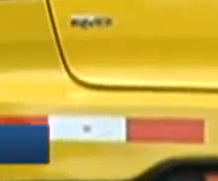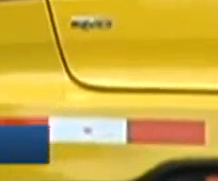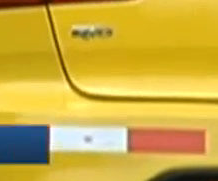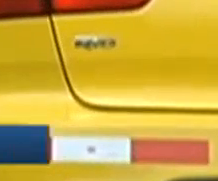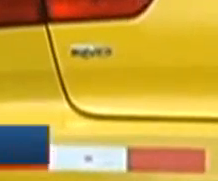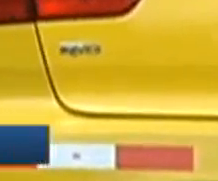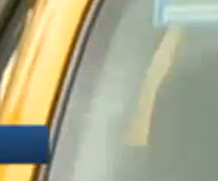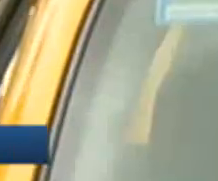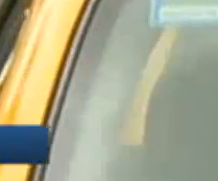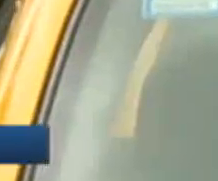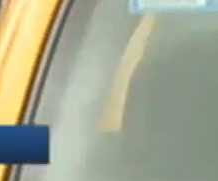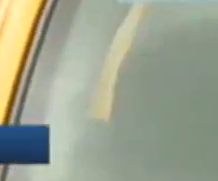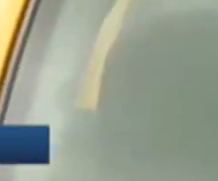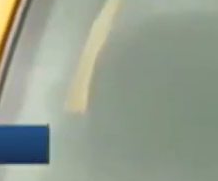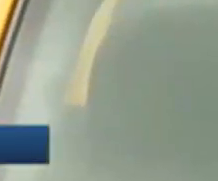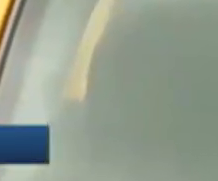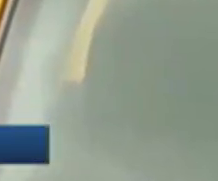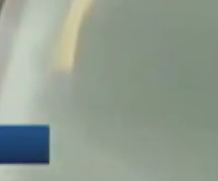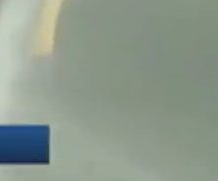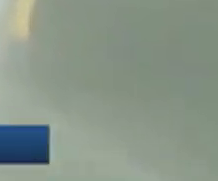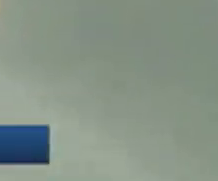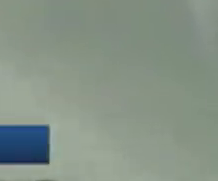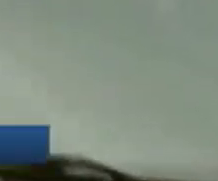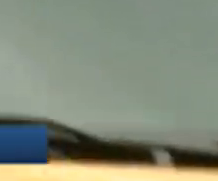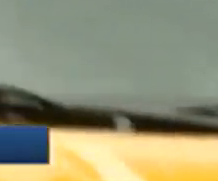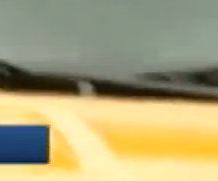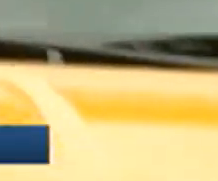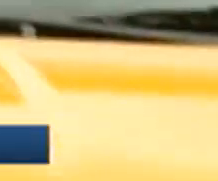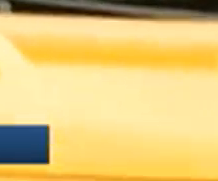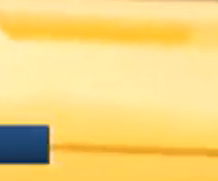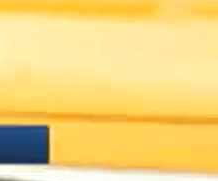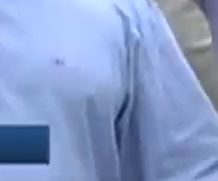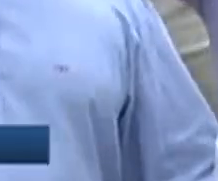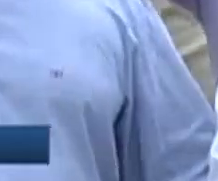Taxistas se movilizaron para exigir regularización de informales.